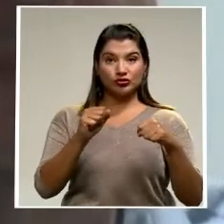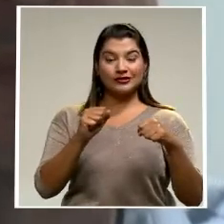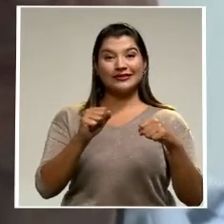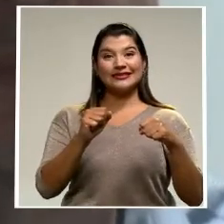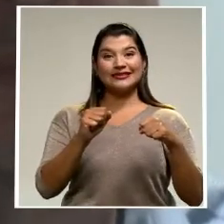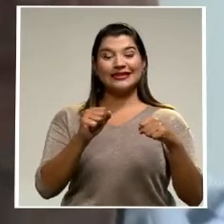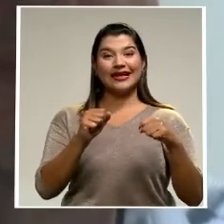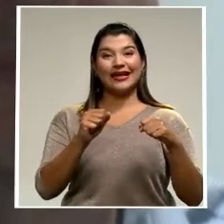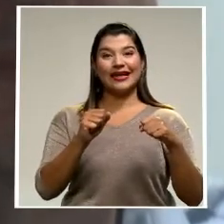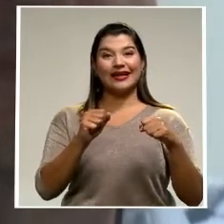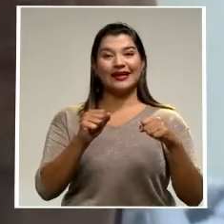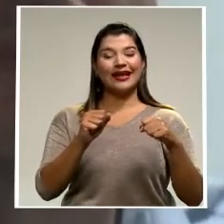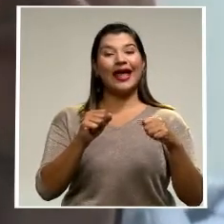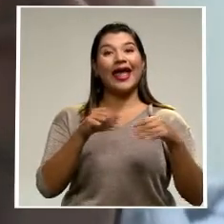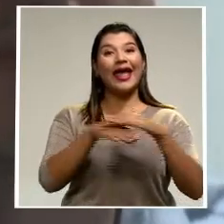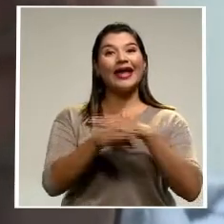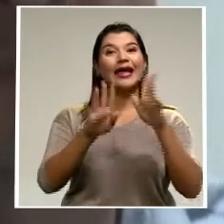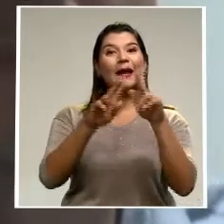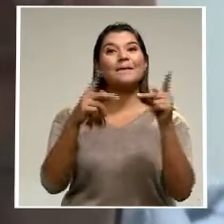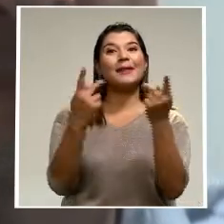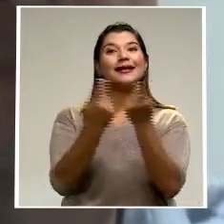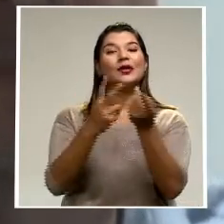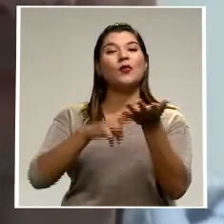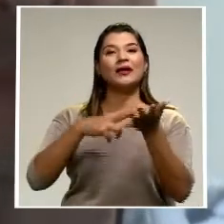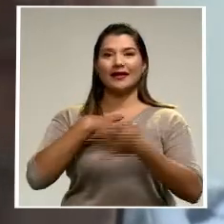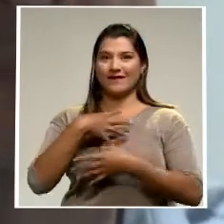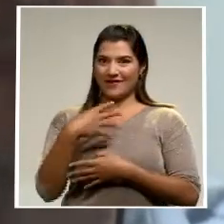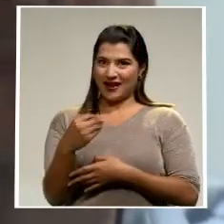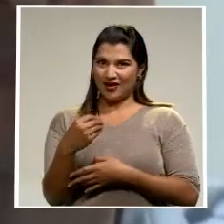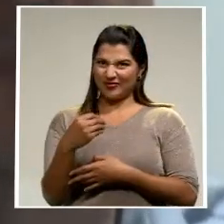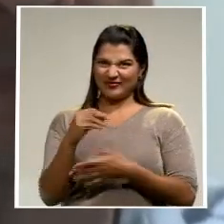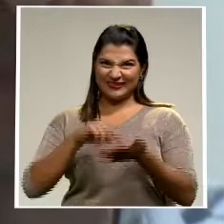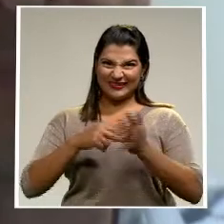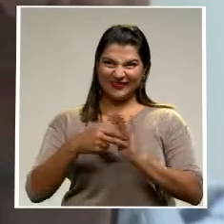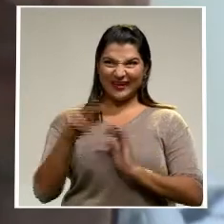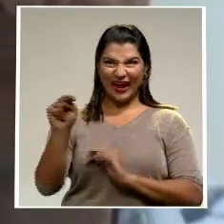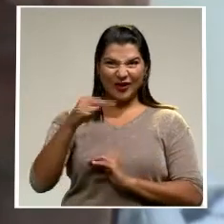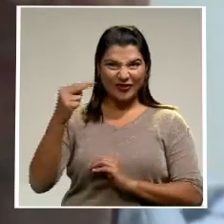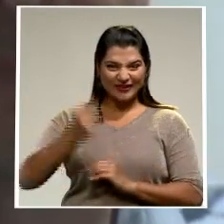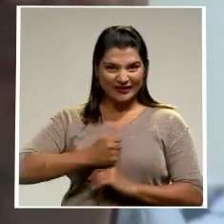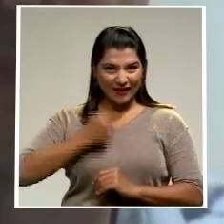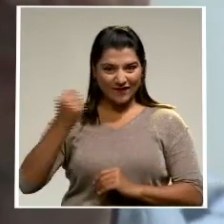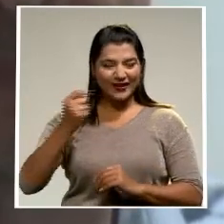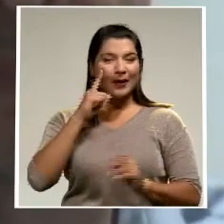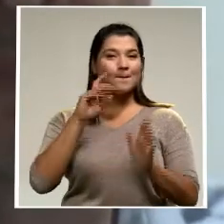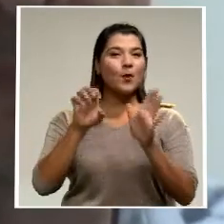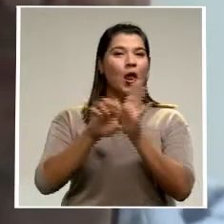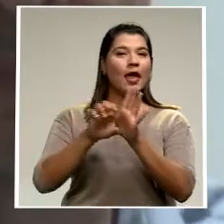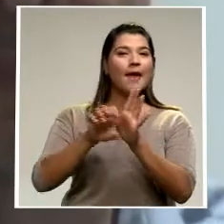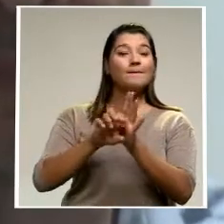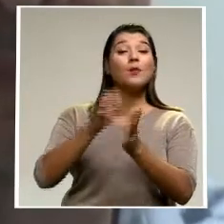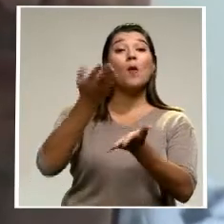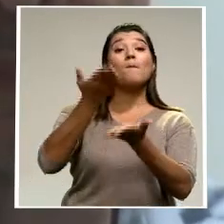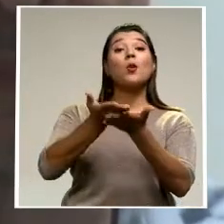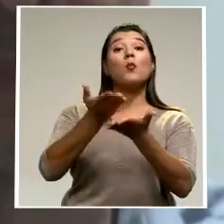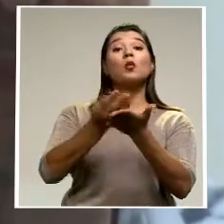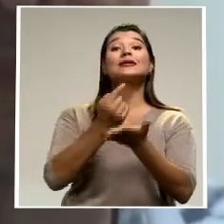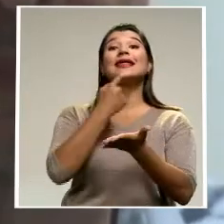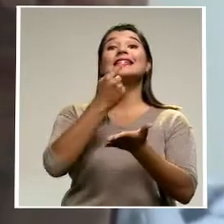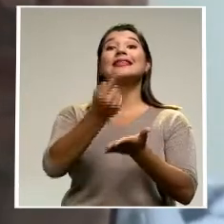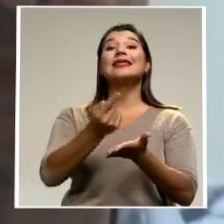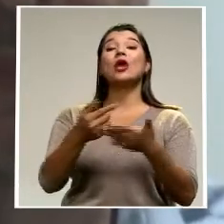Liberación Nacional. Vamos con el primero, que fue la propuesta del expresidente Óscar Arias para que la